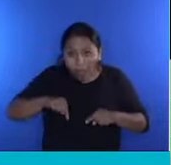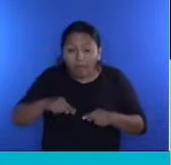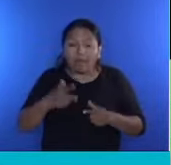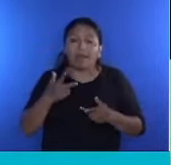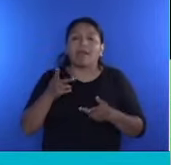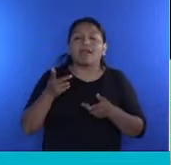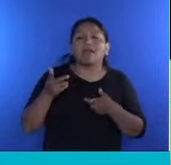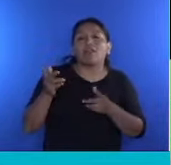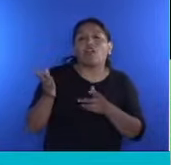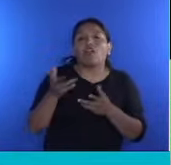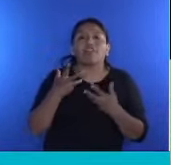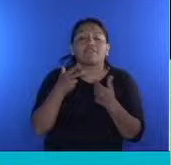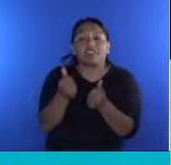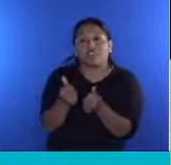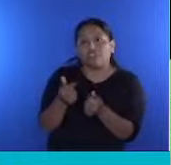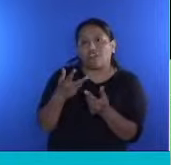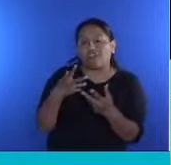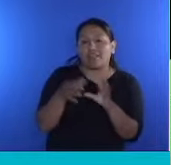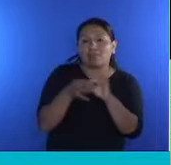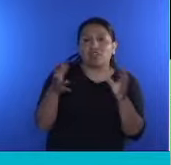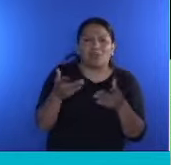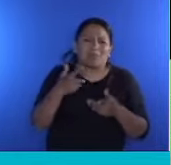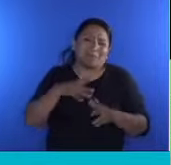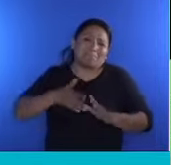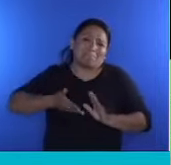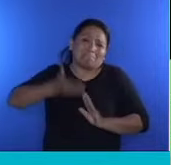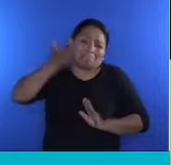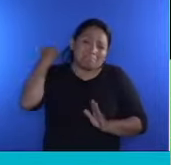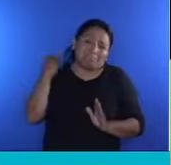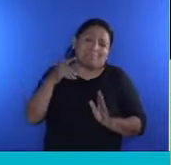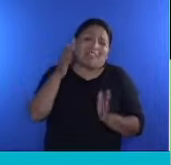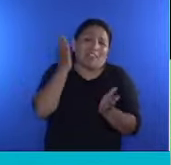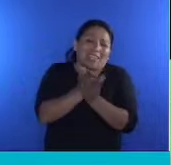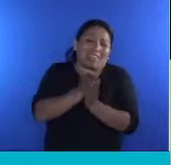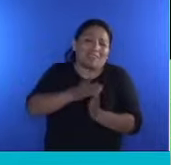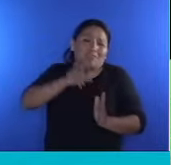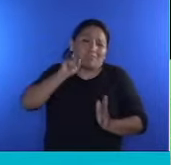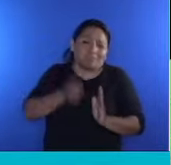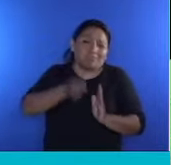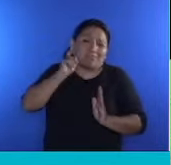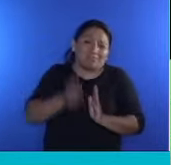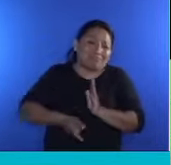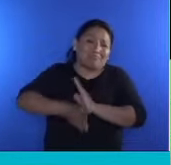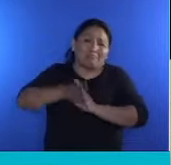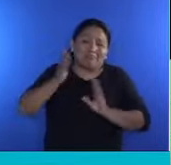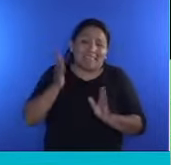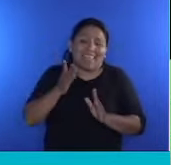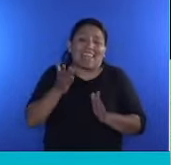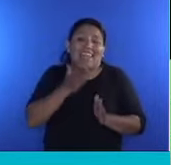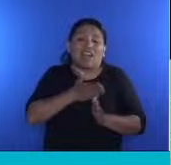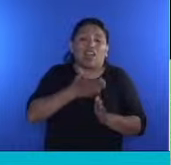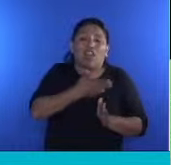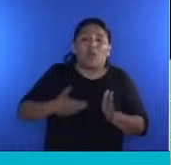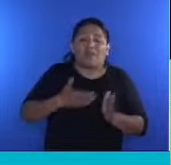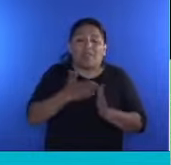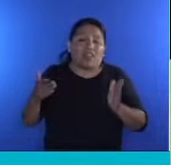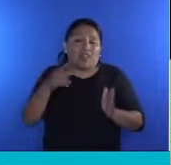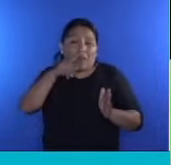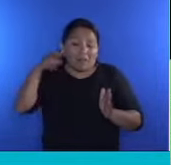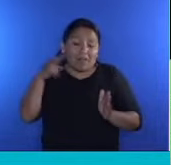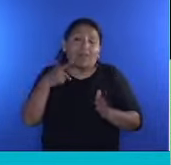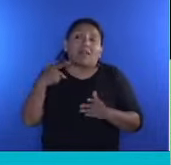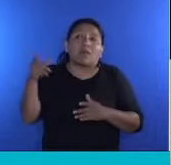democracia, pero cuando se violaron absolutamente todos los derechos humanos en el gobierno de Alberto Fernández, nadie decía